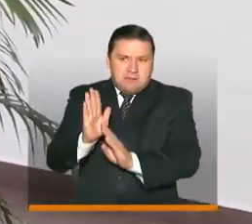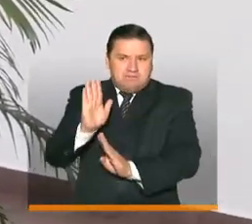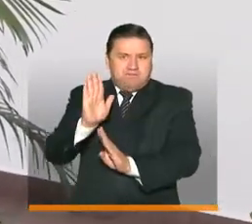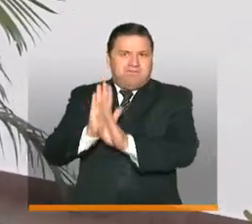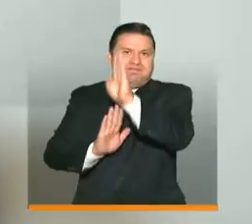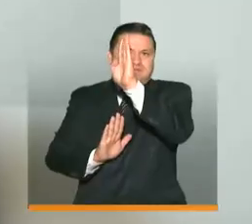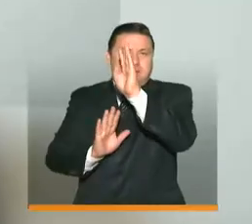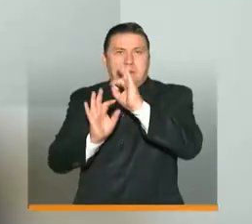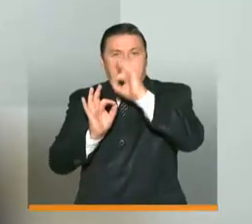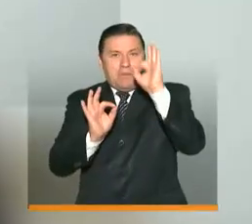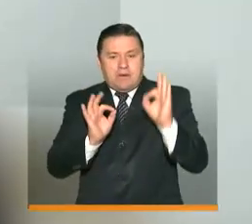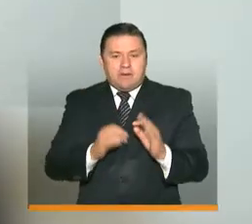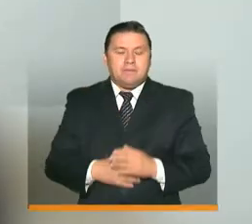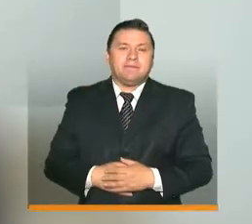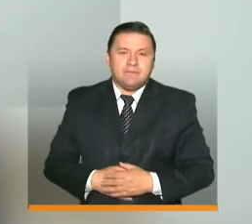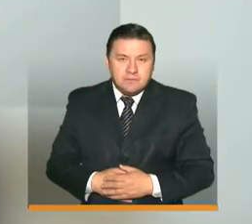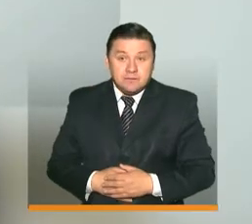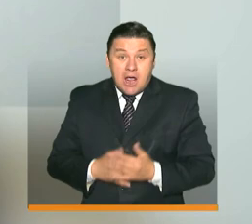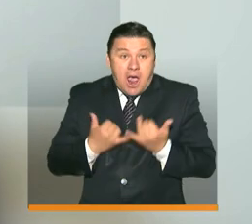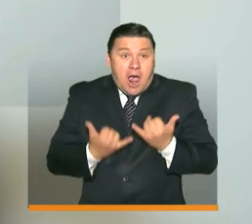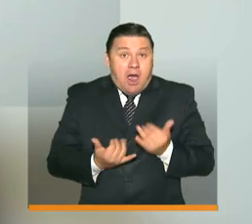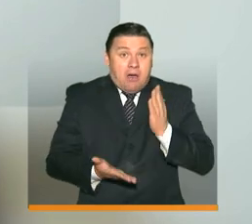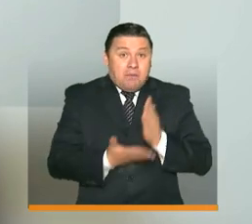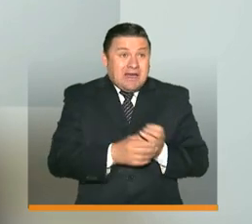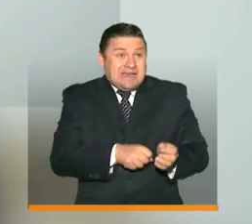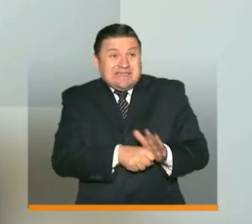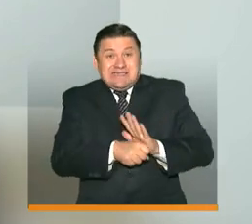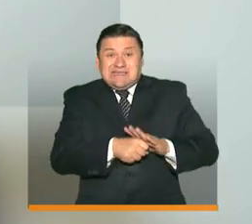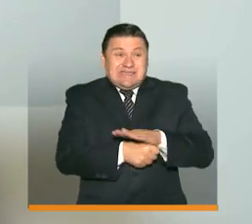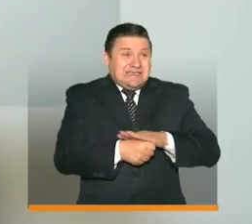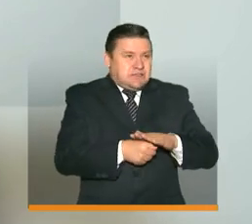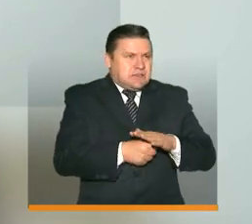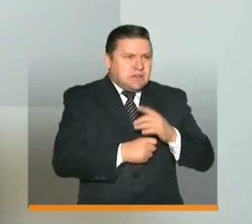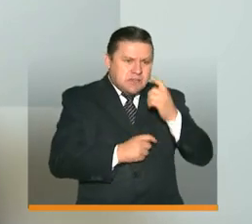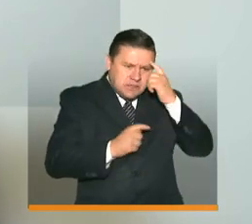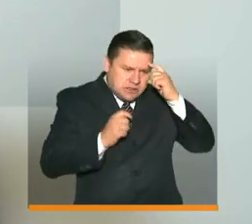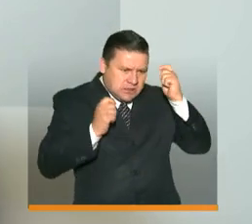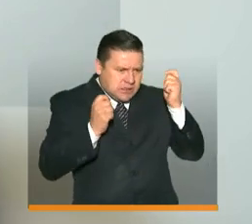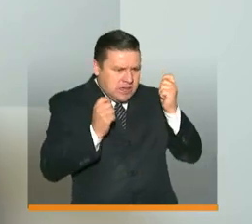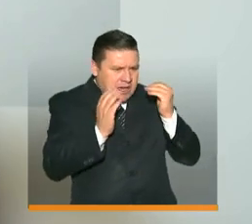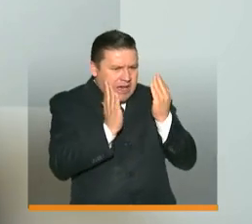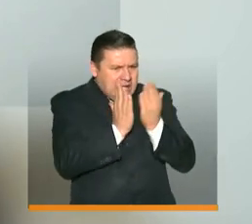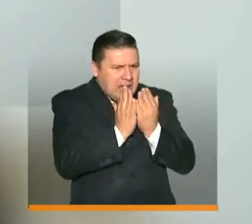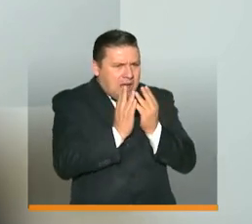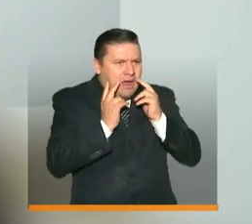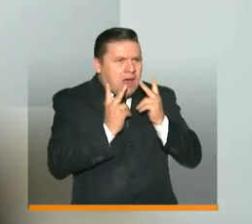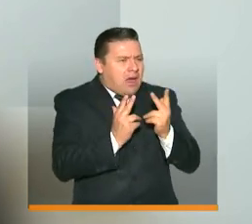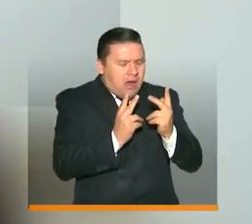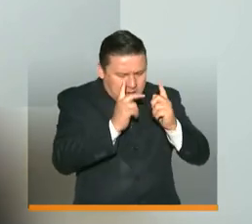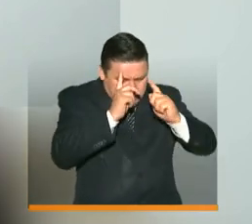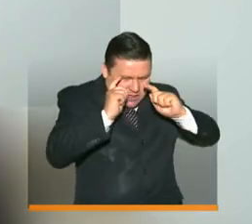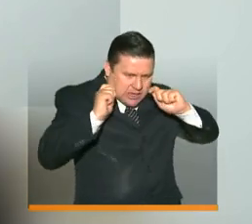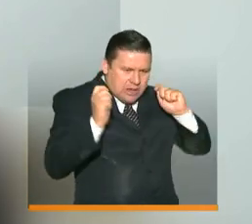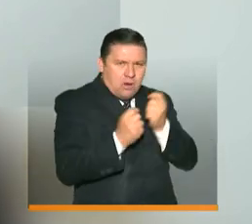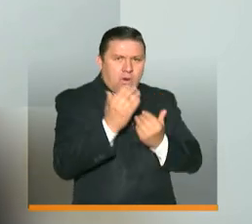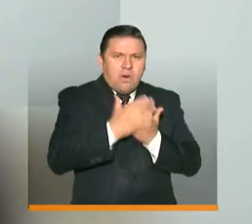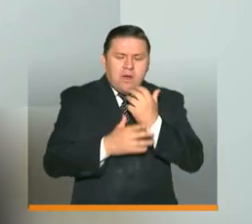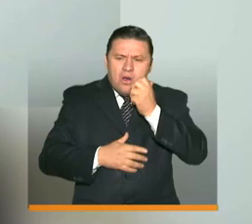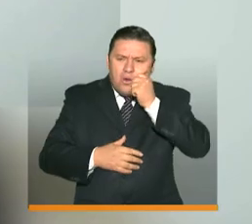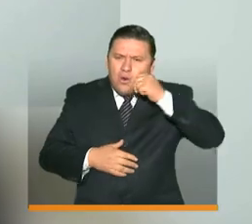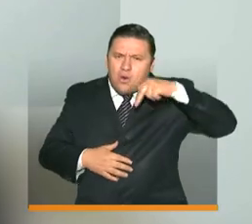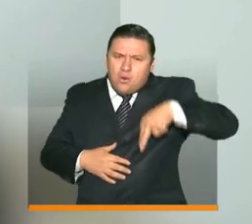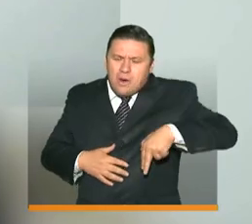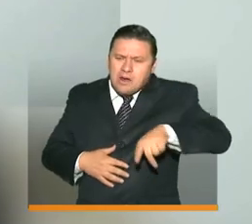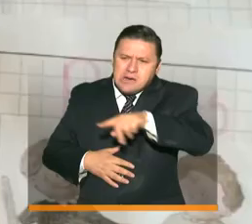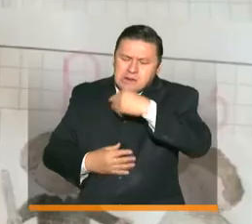desarrollo de la región. Esta contingencia nos ha llevado también a repensar la educación, a pensarla desde la parte humana, desde